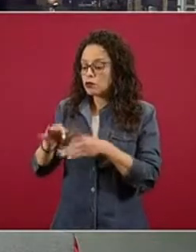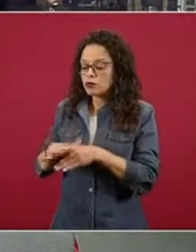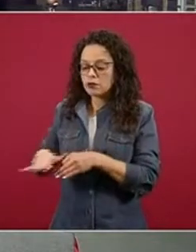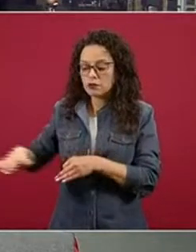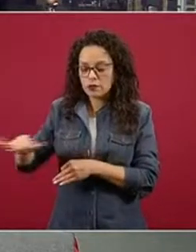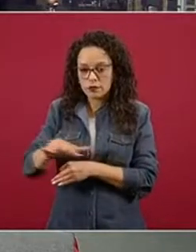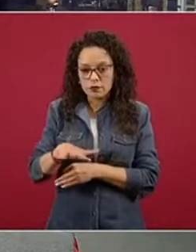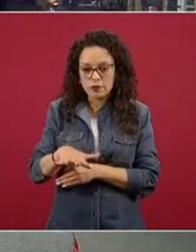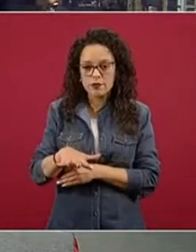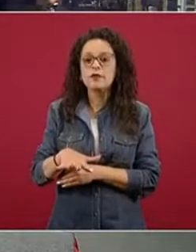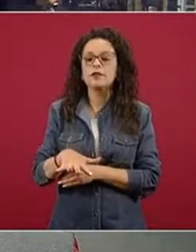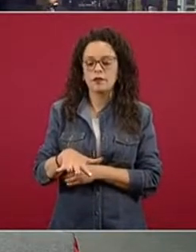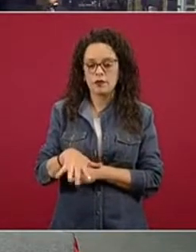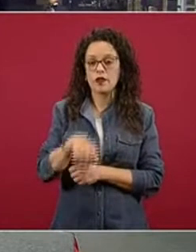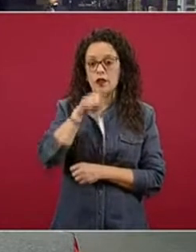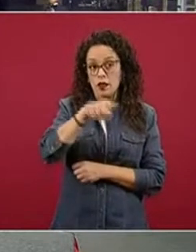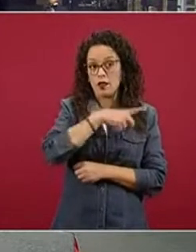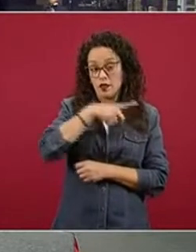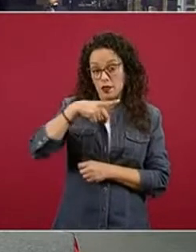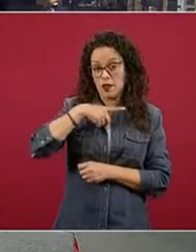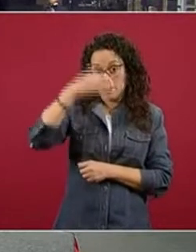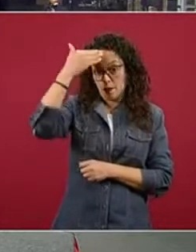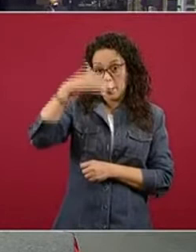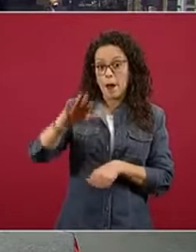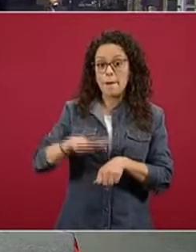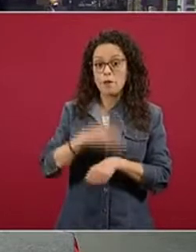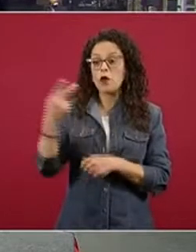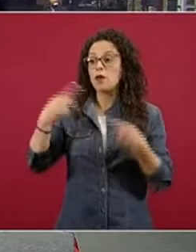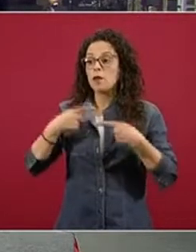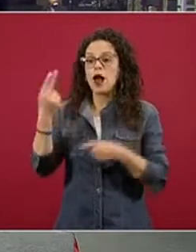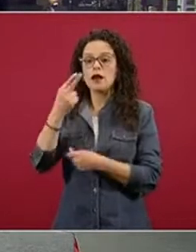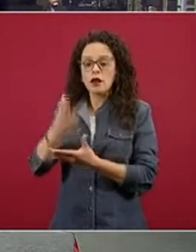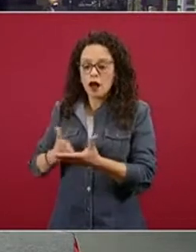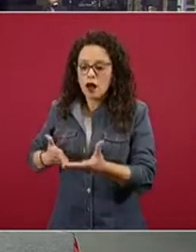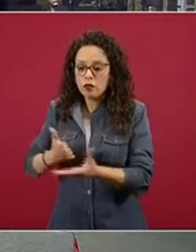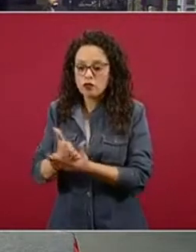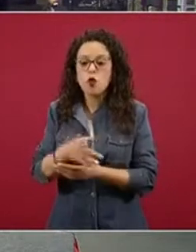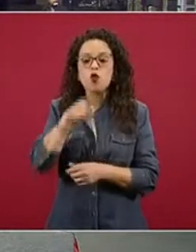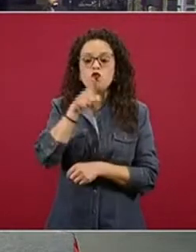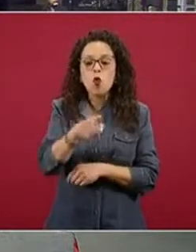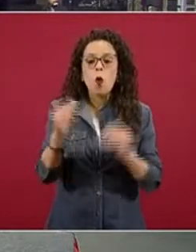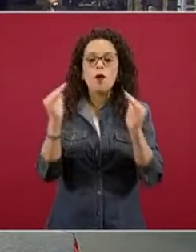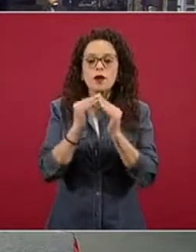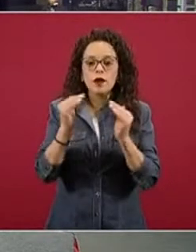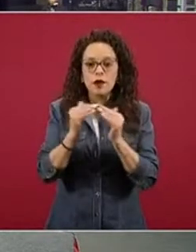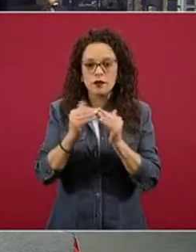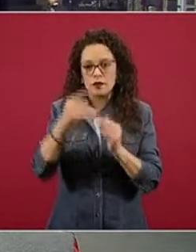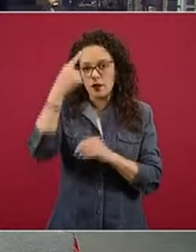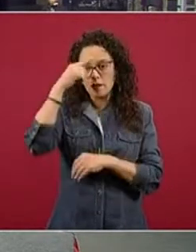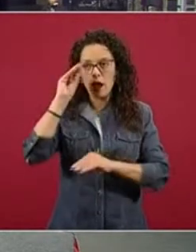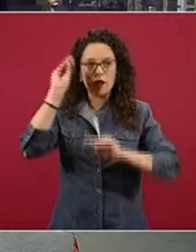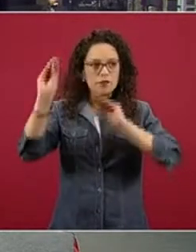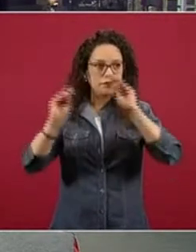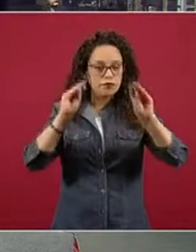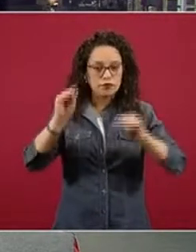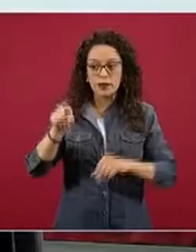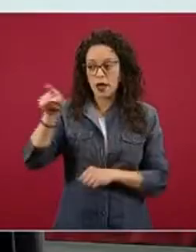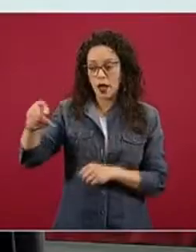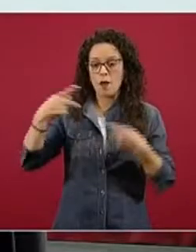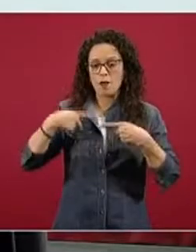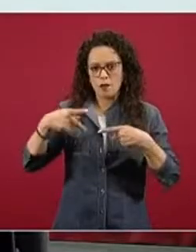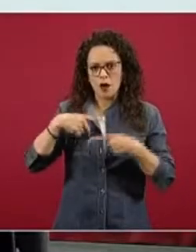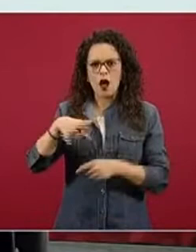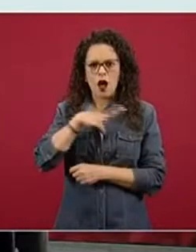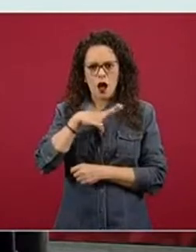puedan permitir el acceso del personal de salud que realiza estas actividades. Es personal que está debidamente